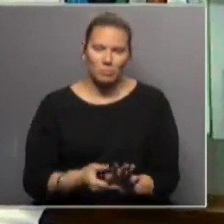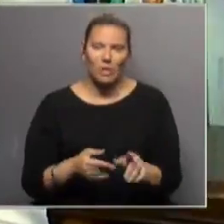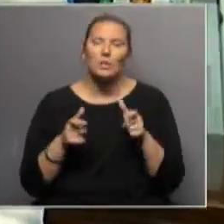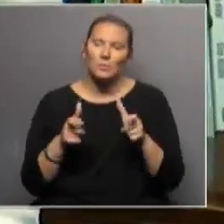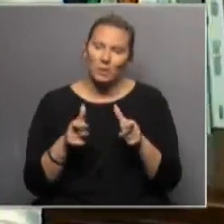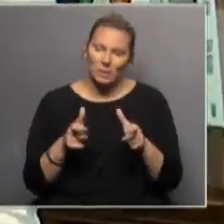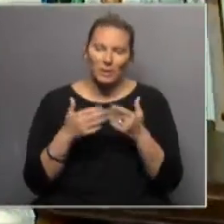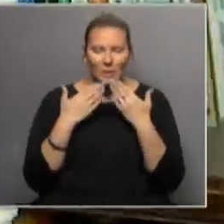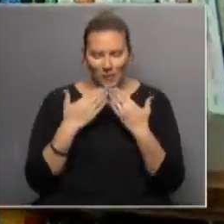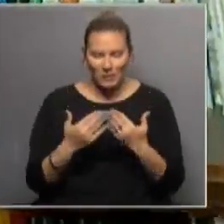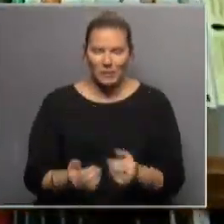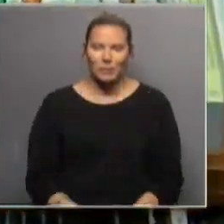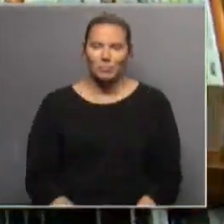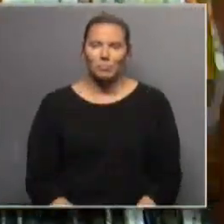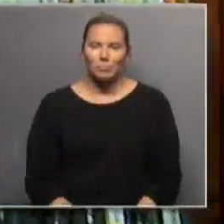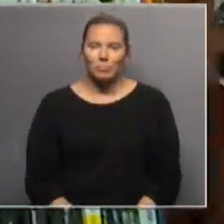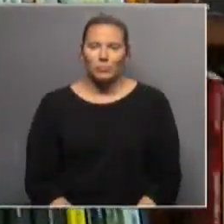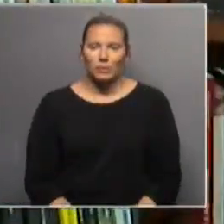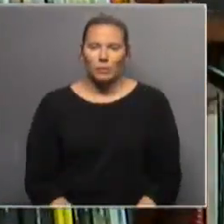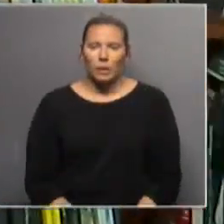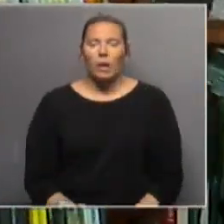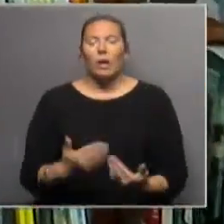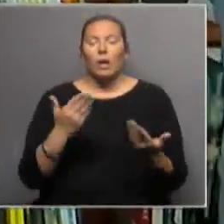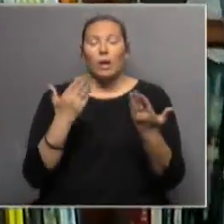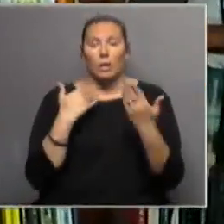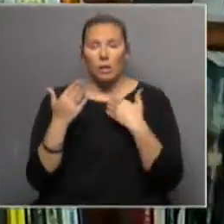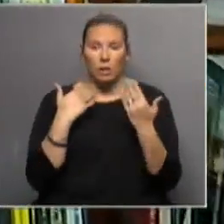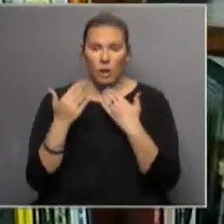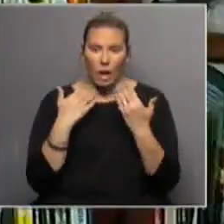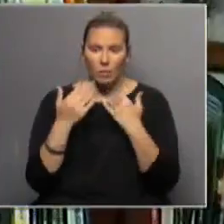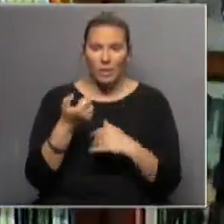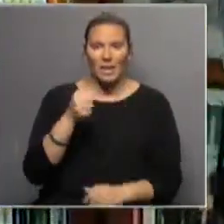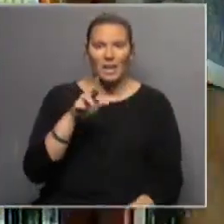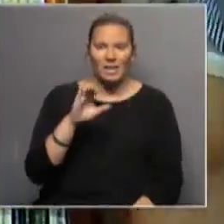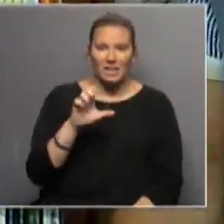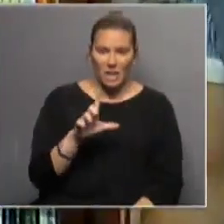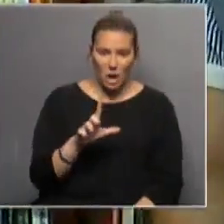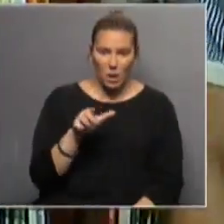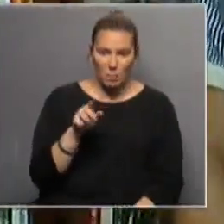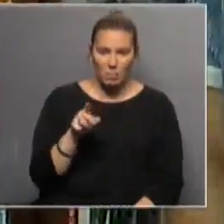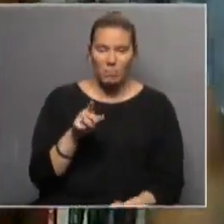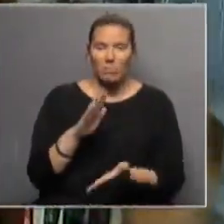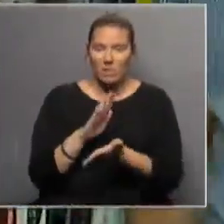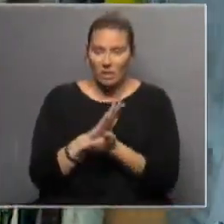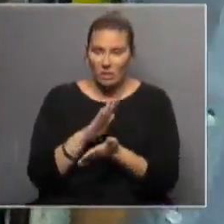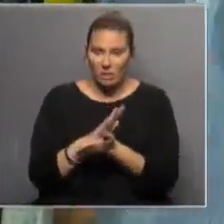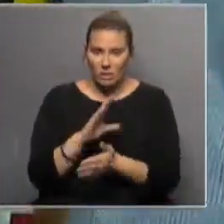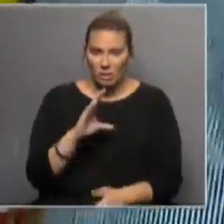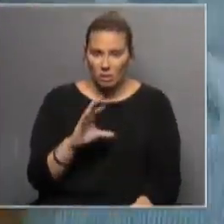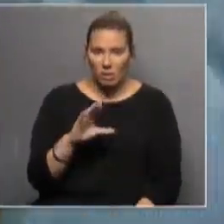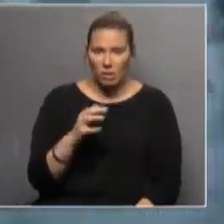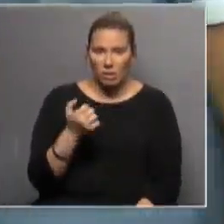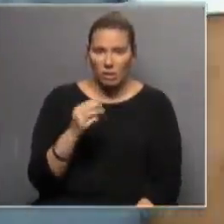éxitos. Gracias. Bueno, y voy a hablar un poquito también con Ariel, que es de la editorial Crack